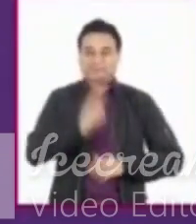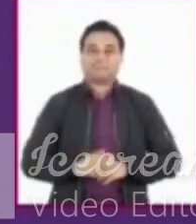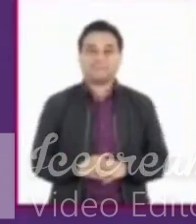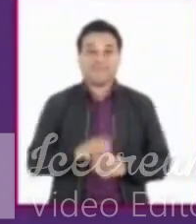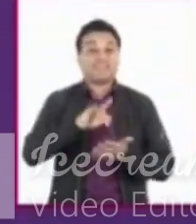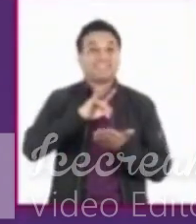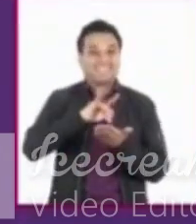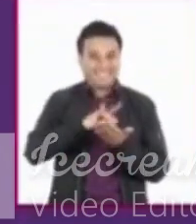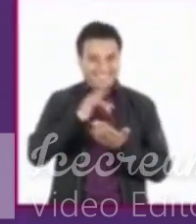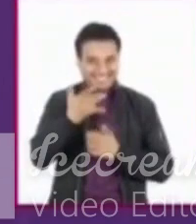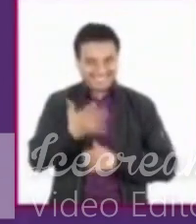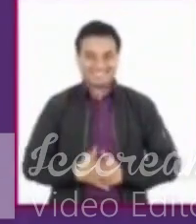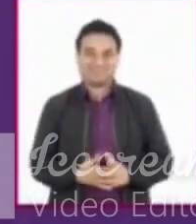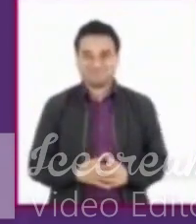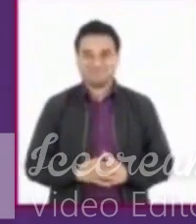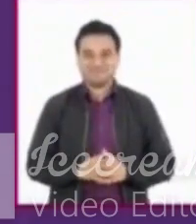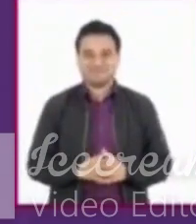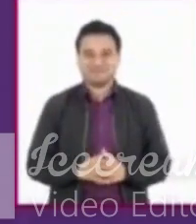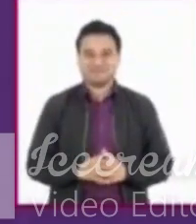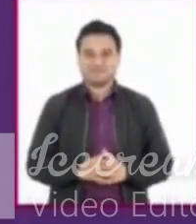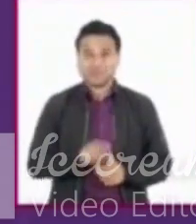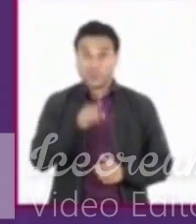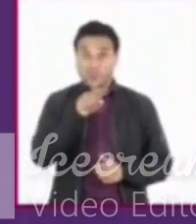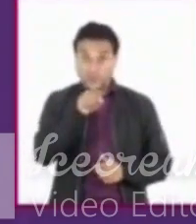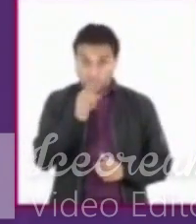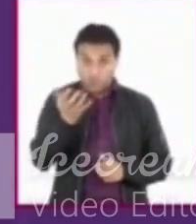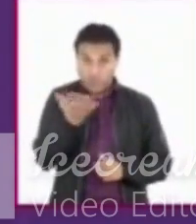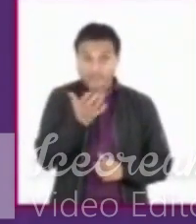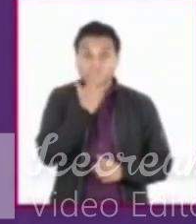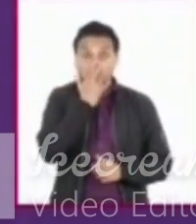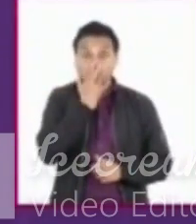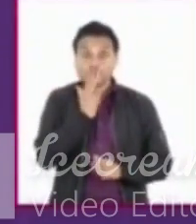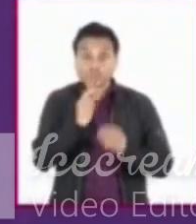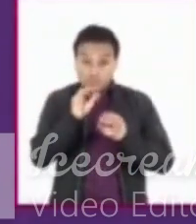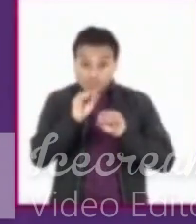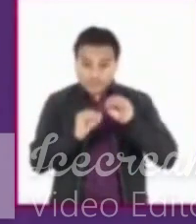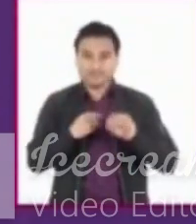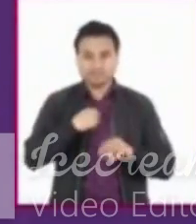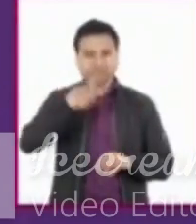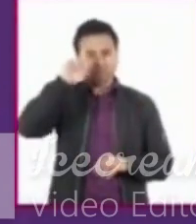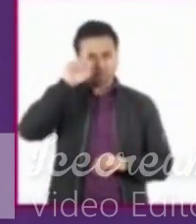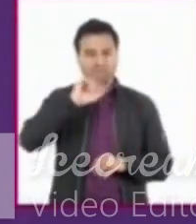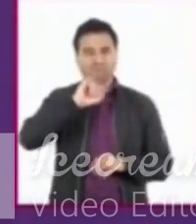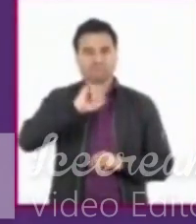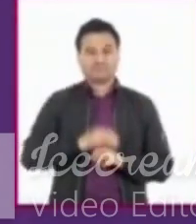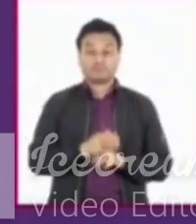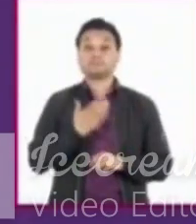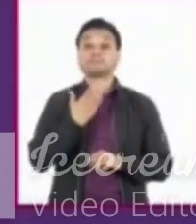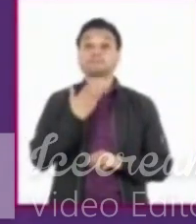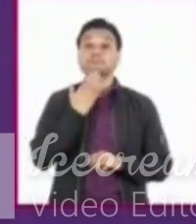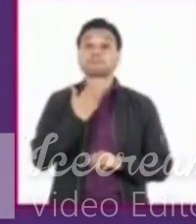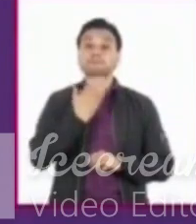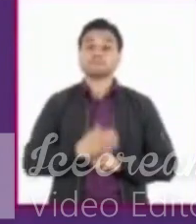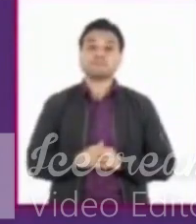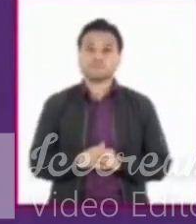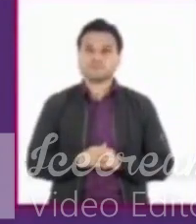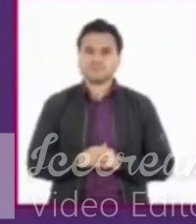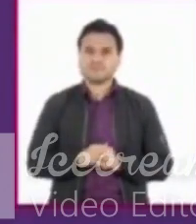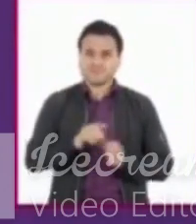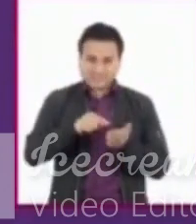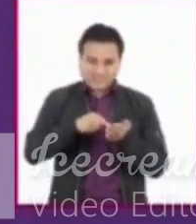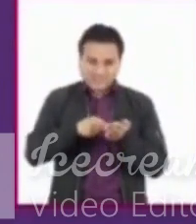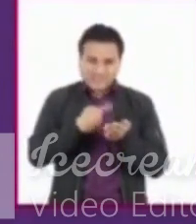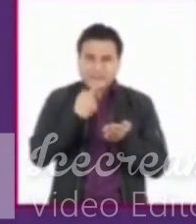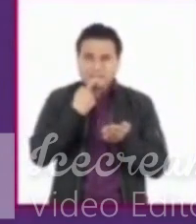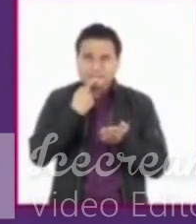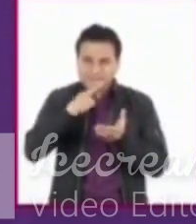Gracias. ¿Usted hace los dulces? Sí, yo los hago. Ah, muy bien. ¿Con qué estará hecha la